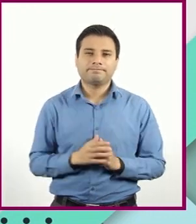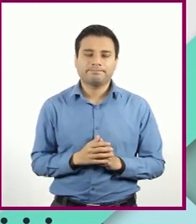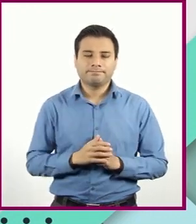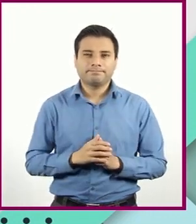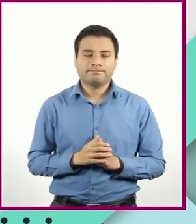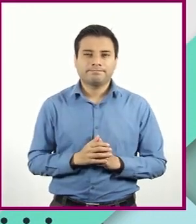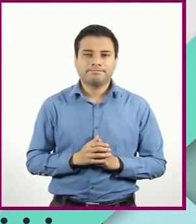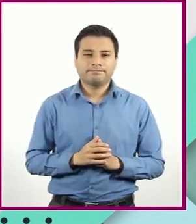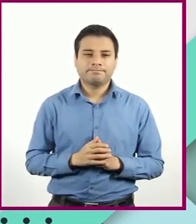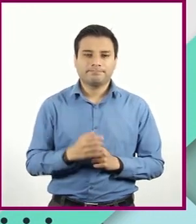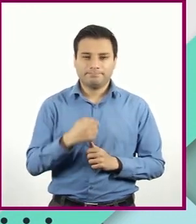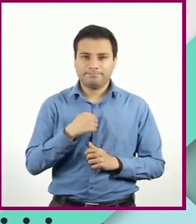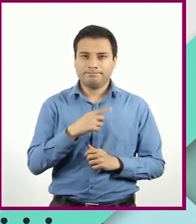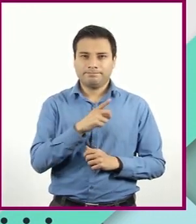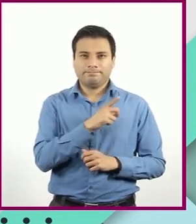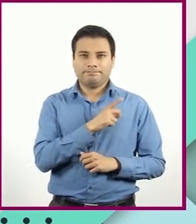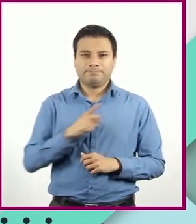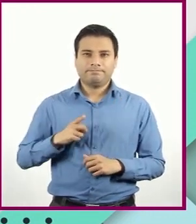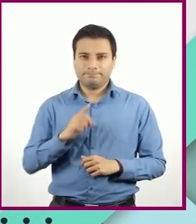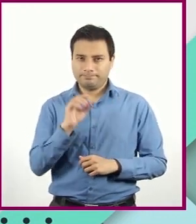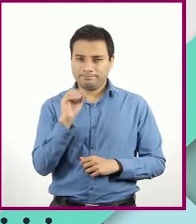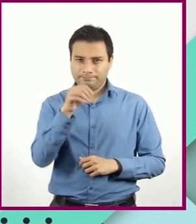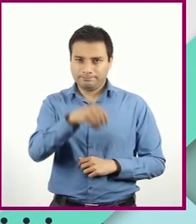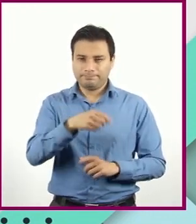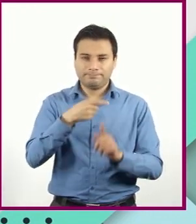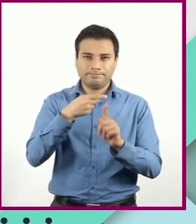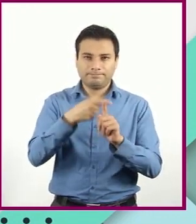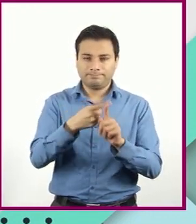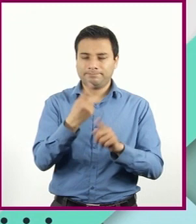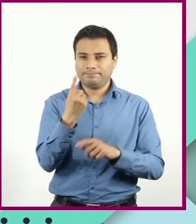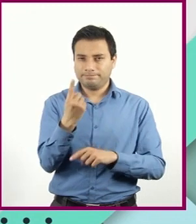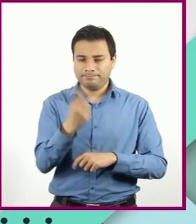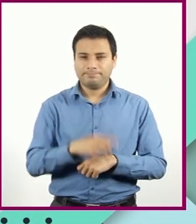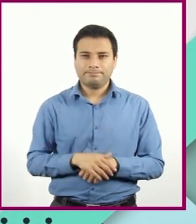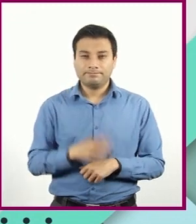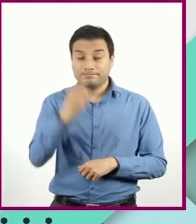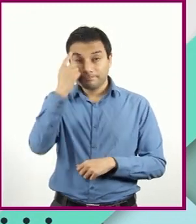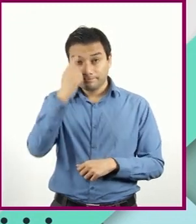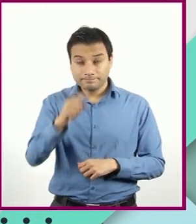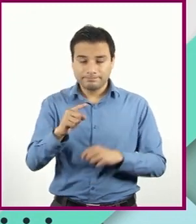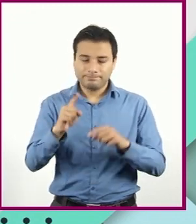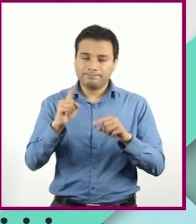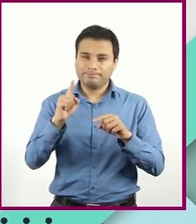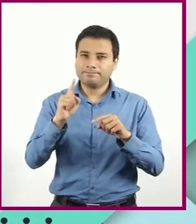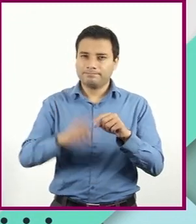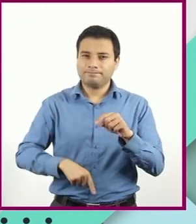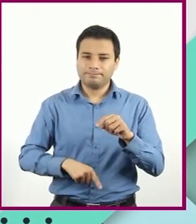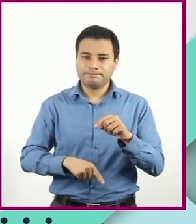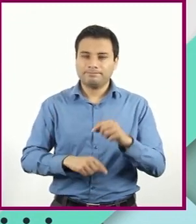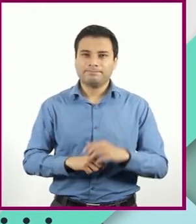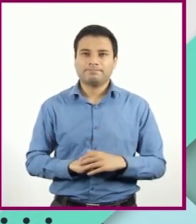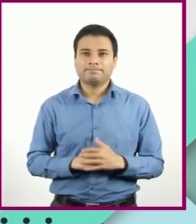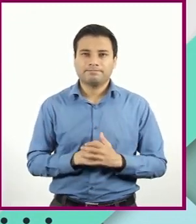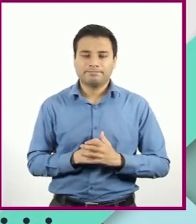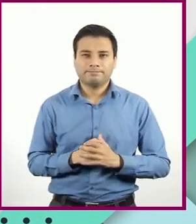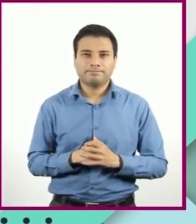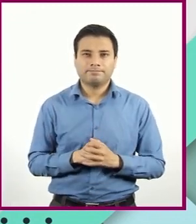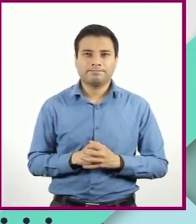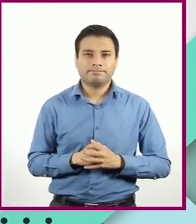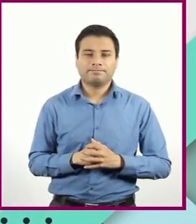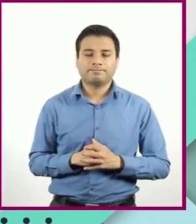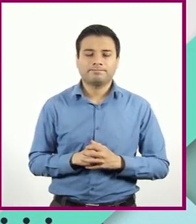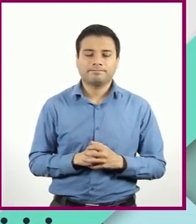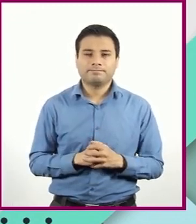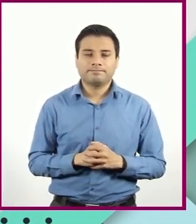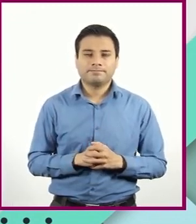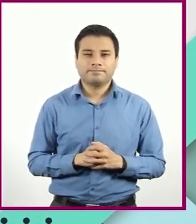entonces sumar en ambos miembros de la igualdad 1 para suprimir en el primer miembro el término que no contiene a la